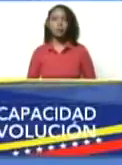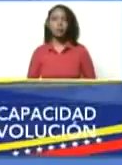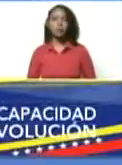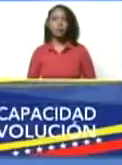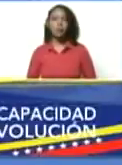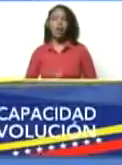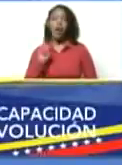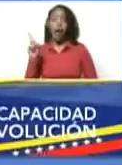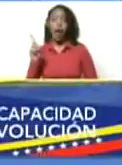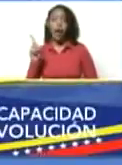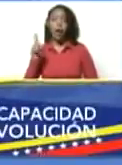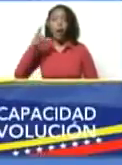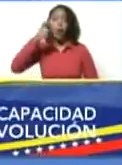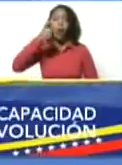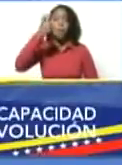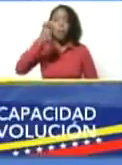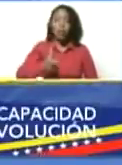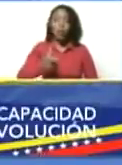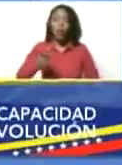Era un militante de la vida,